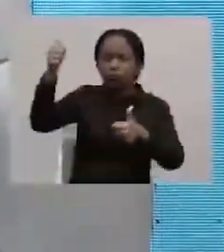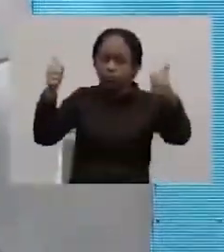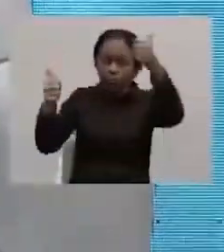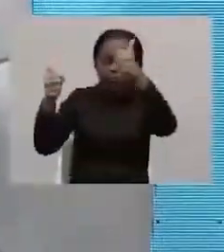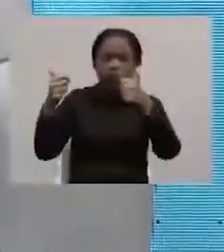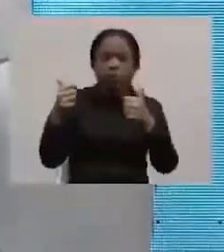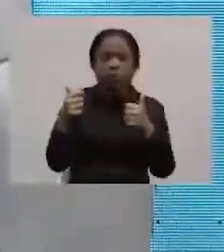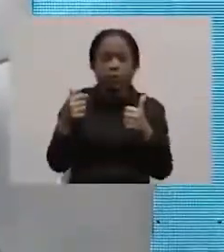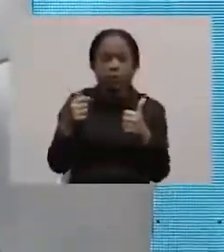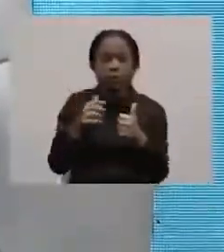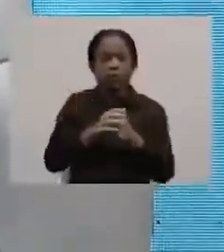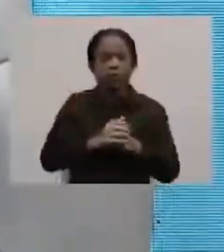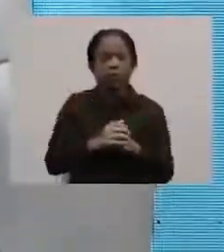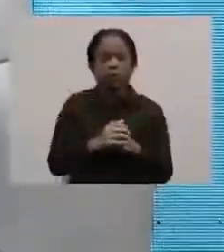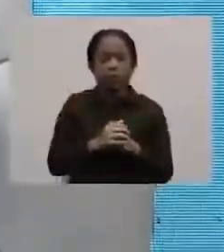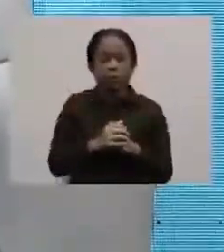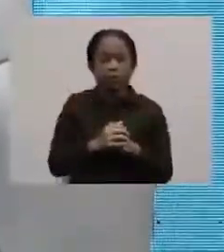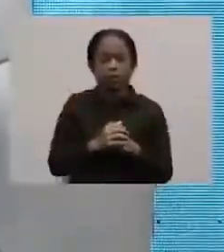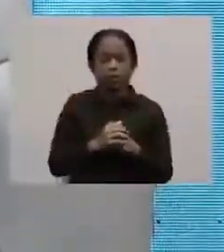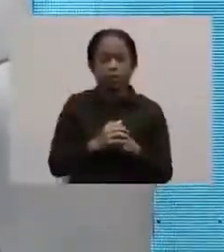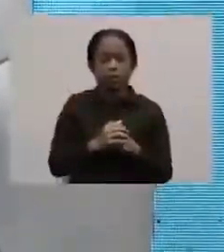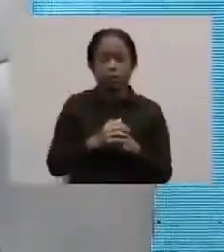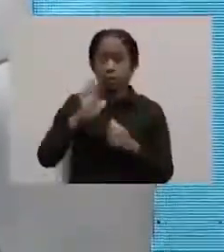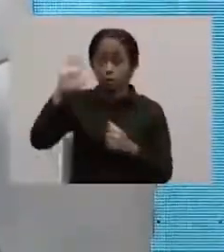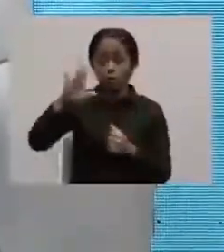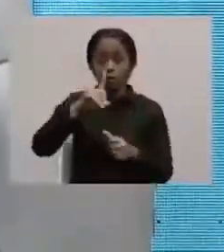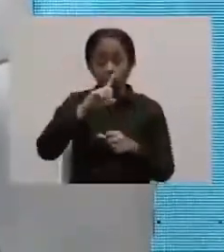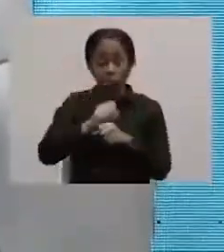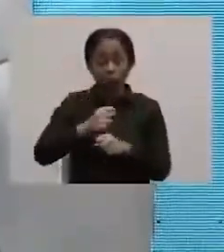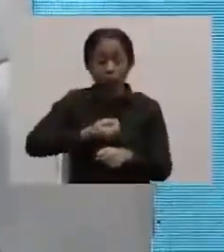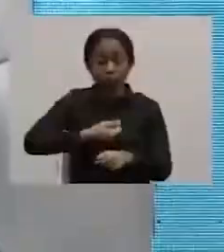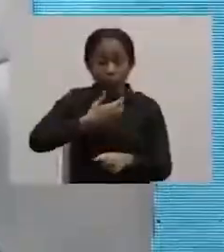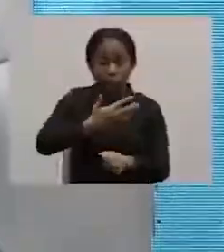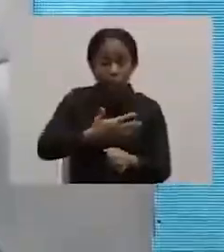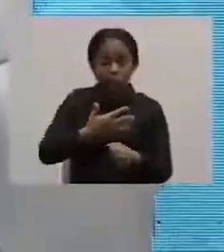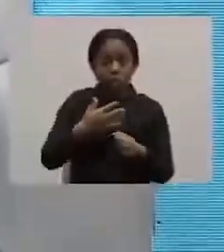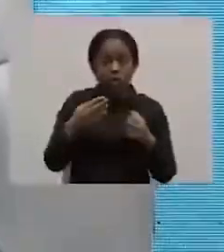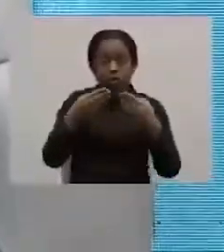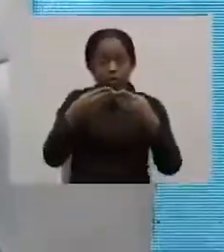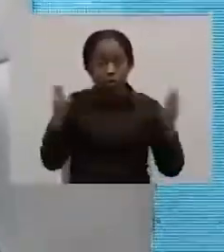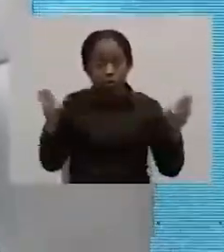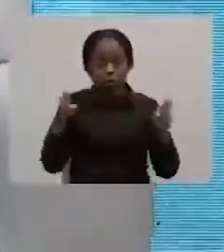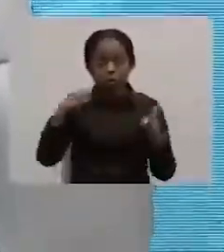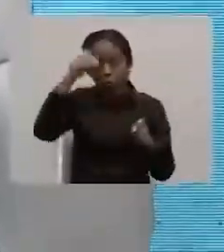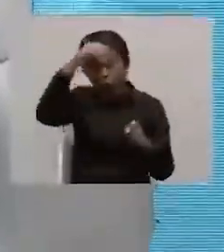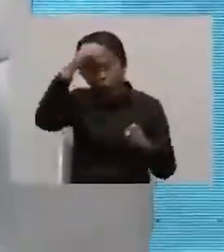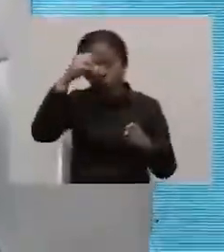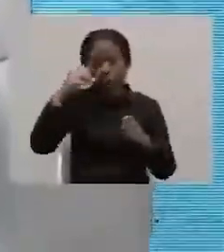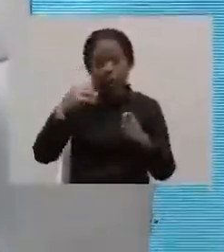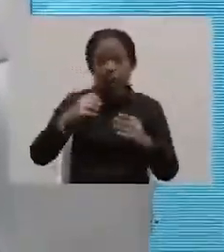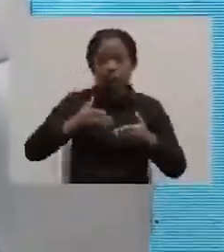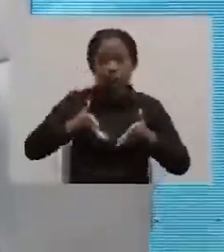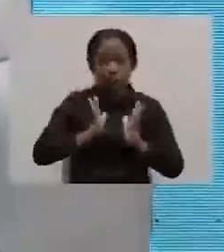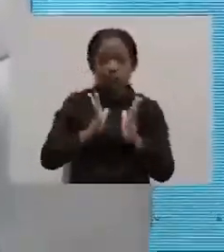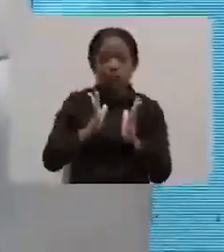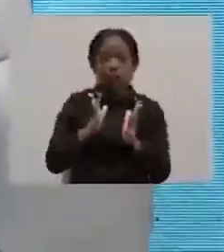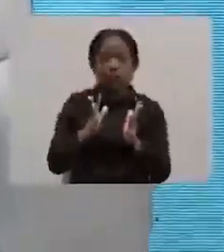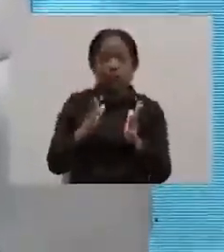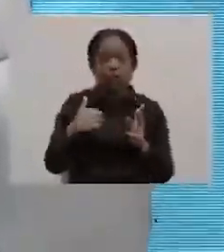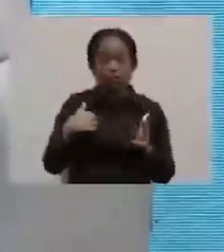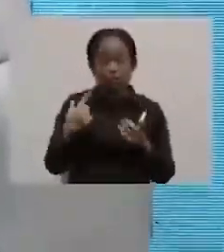entidades rectoras a rendir cuentas, sirve de contrapeso, abre ventanas a las opiniones y permite la